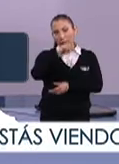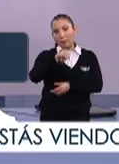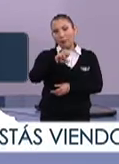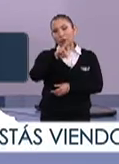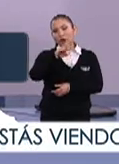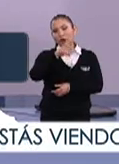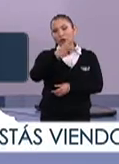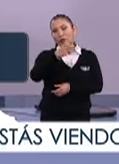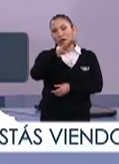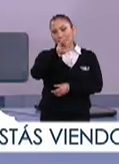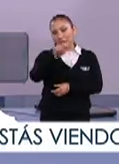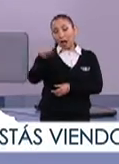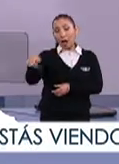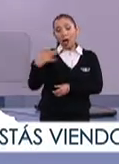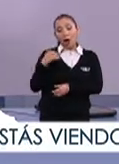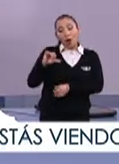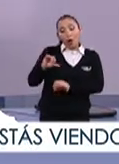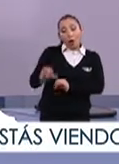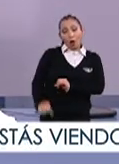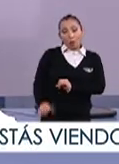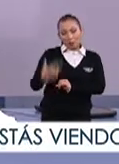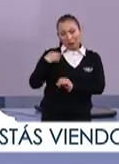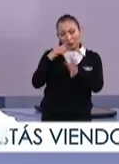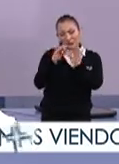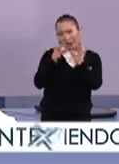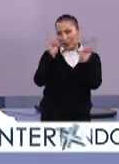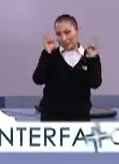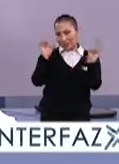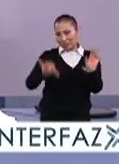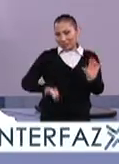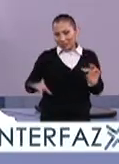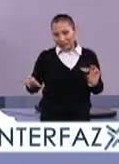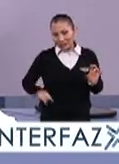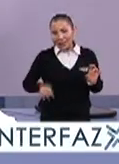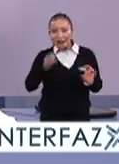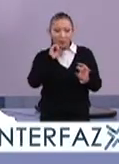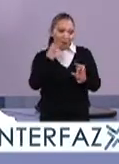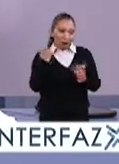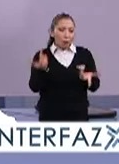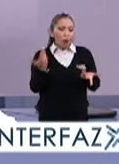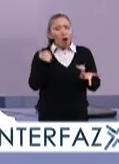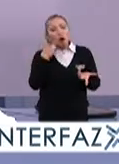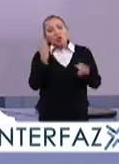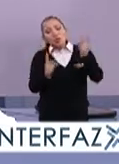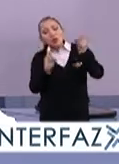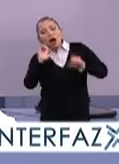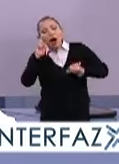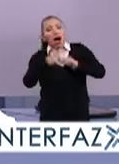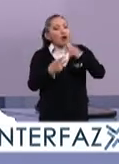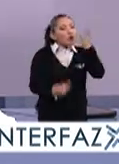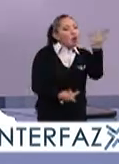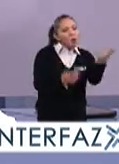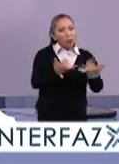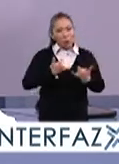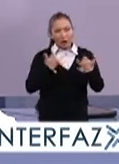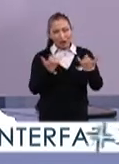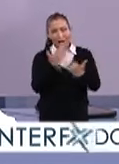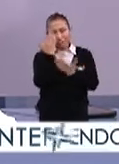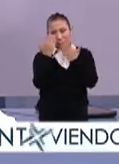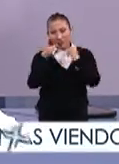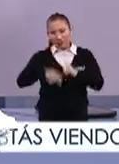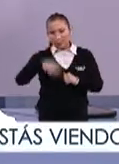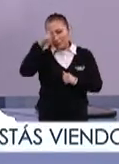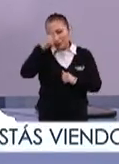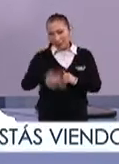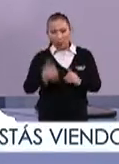quien hoy pues nos va a platicar de un tema muy interesante, además de, por supuesto, resolver dudas de jóvenes estudiantes de nuestro